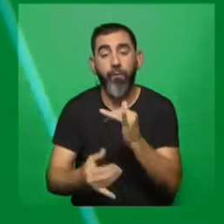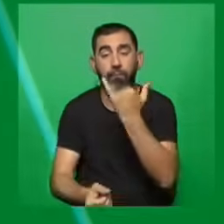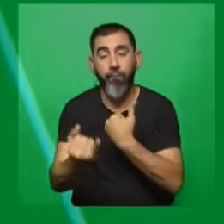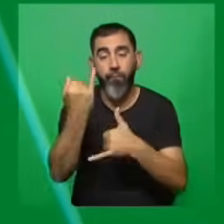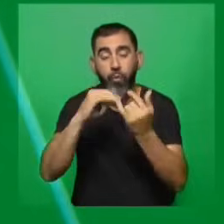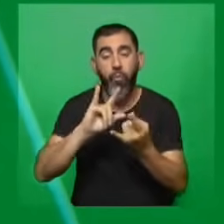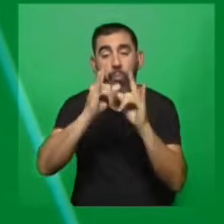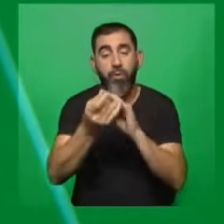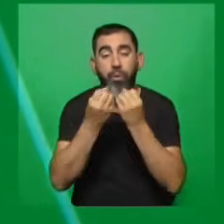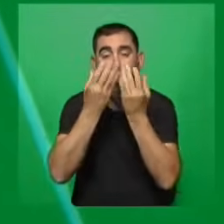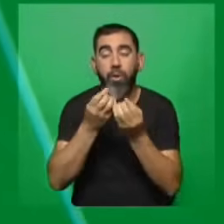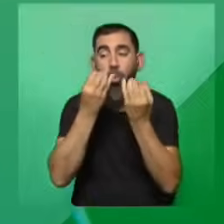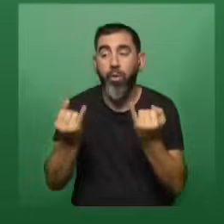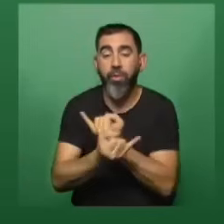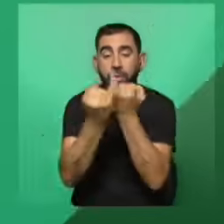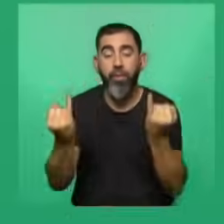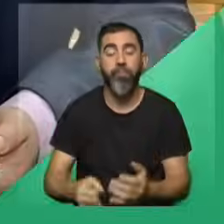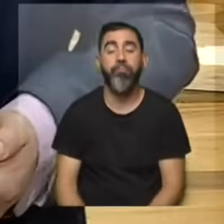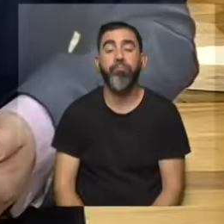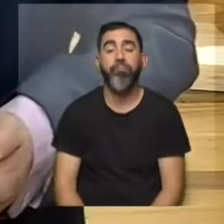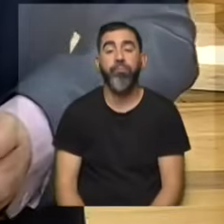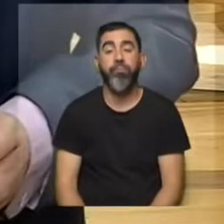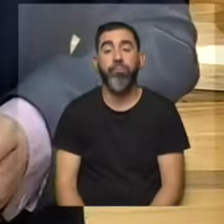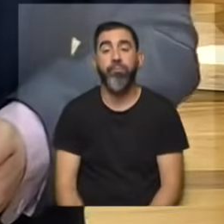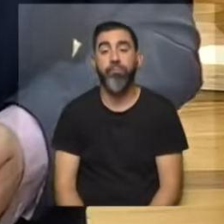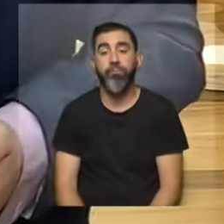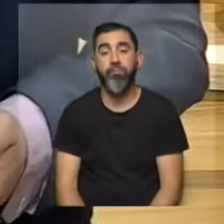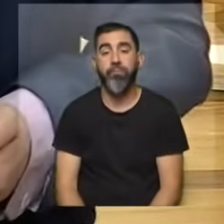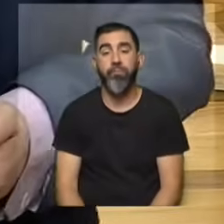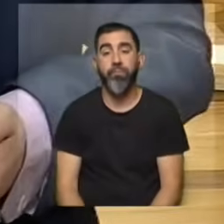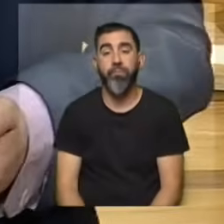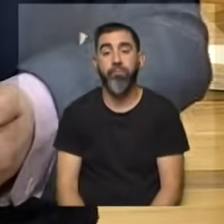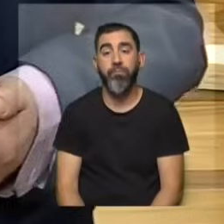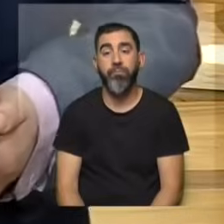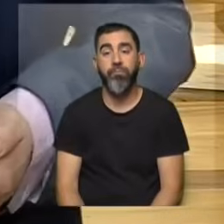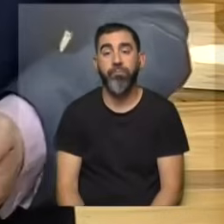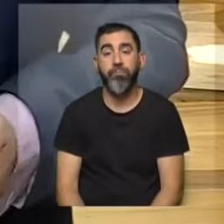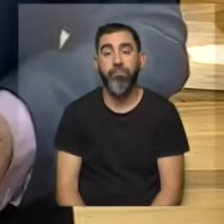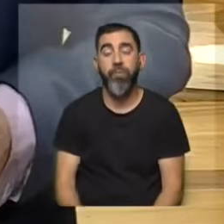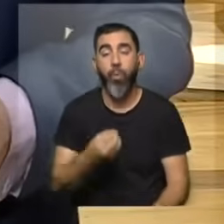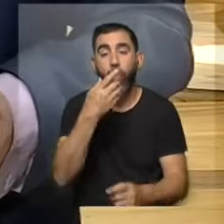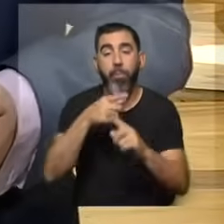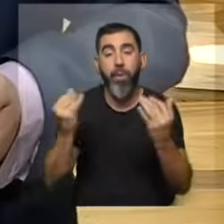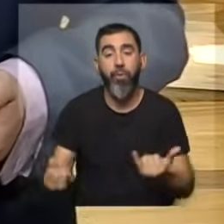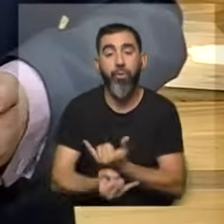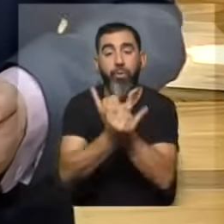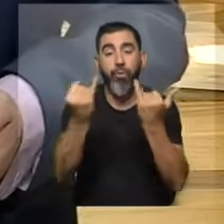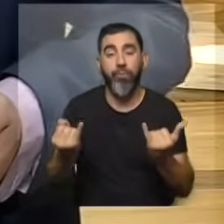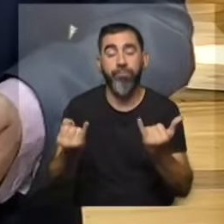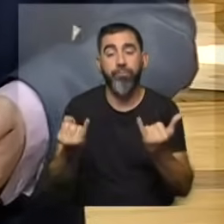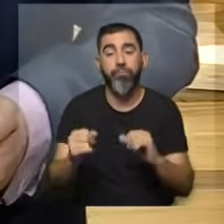ese ámbito Cómo estás Luca bienvenido buen mediodía para ti adelante buen mediodía rosina